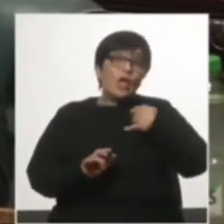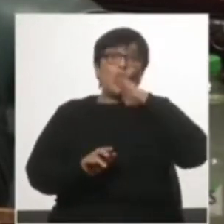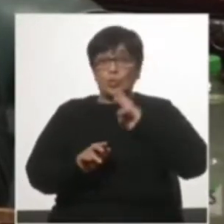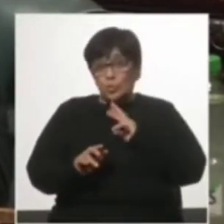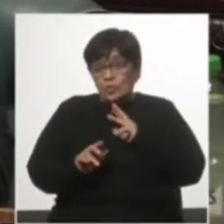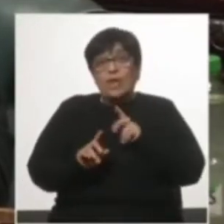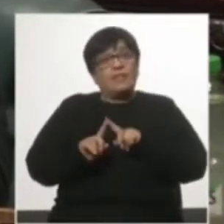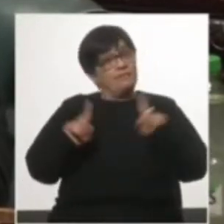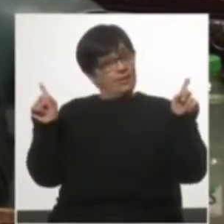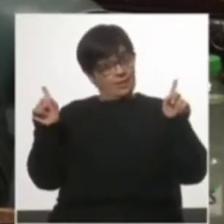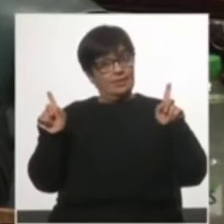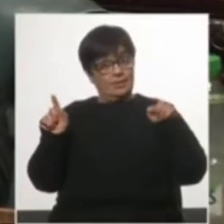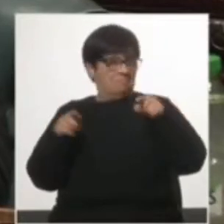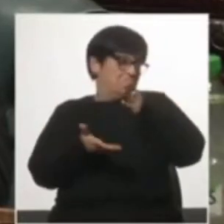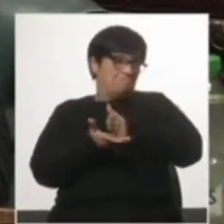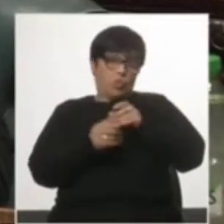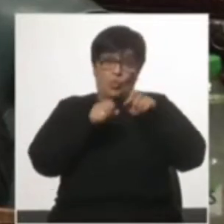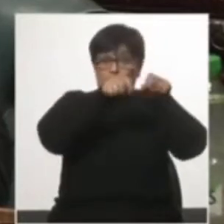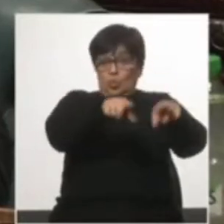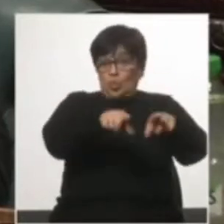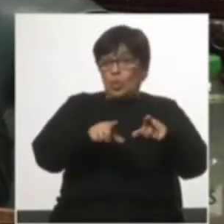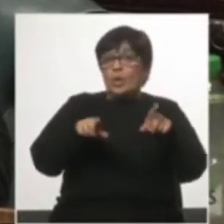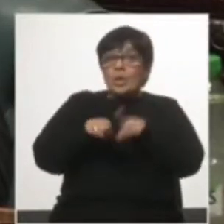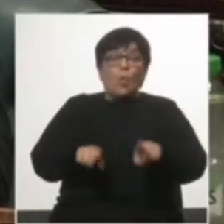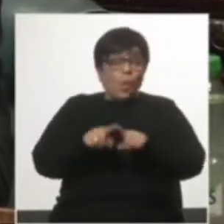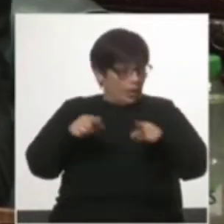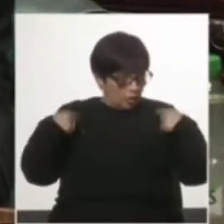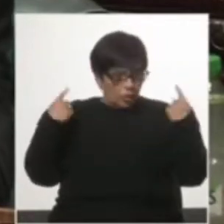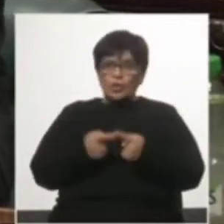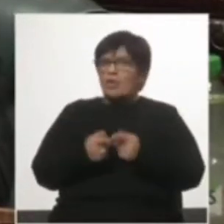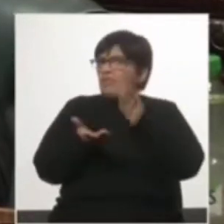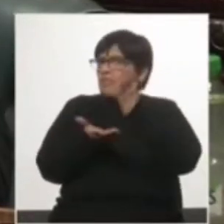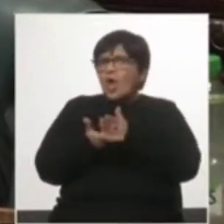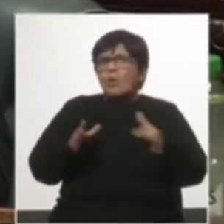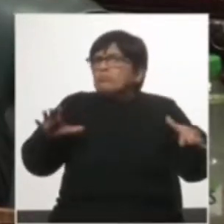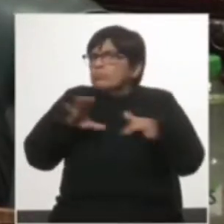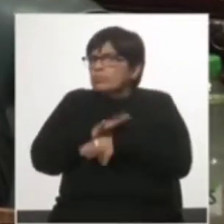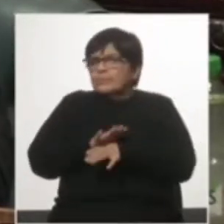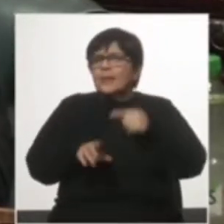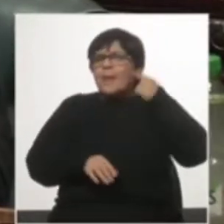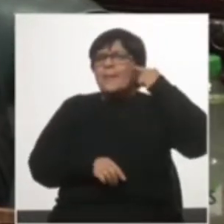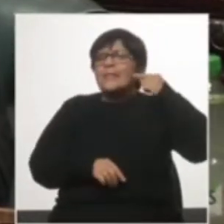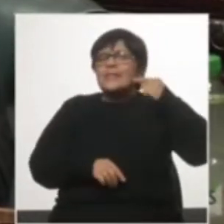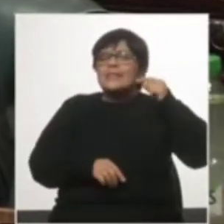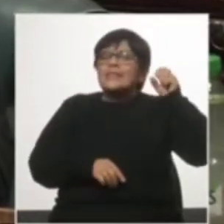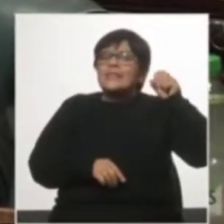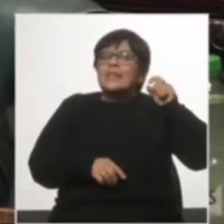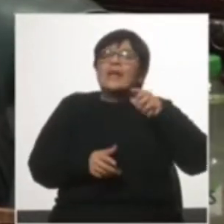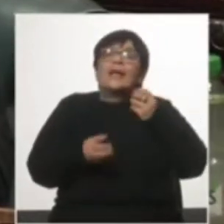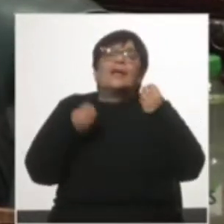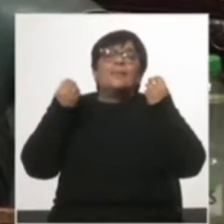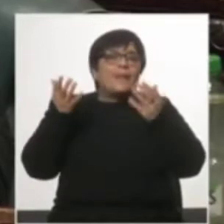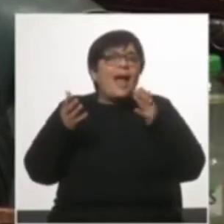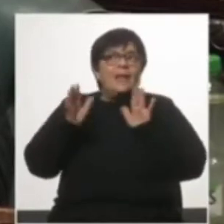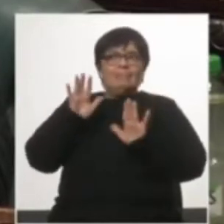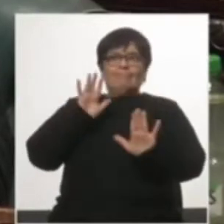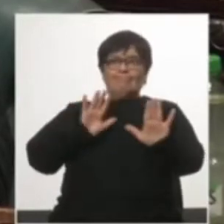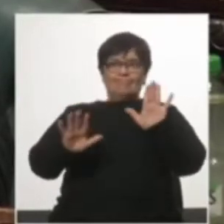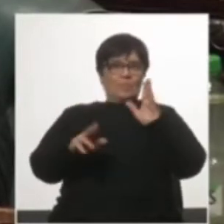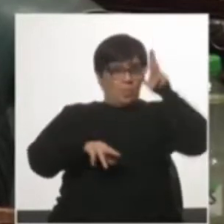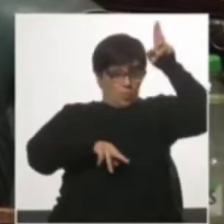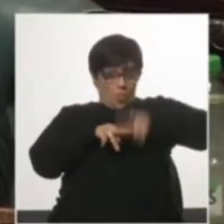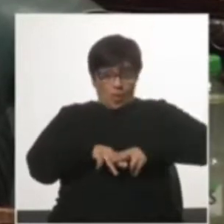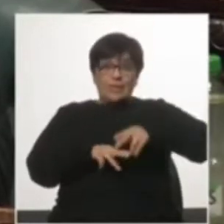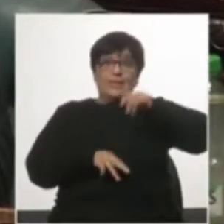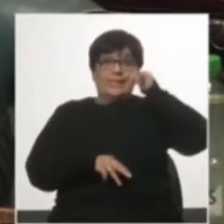derecho del mundo de pensar eso. Como nosotros tenemos el mismo derecho de pensar que hubiera habido muertes evitables